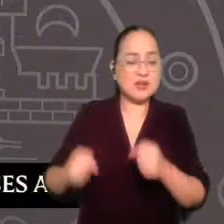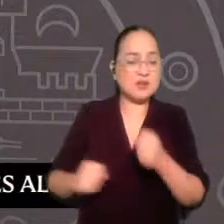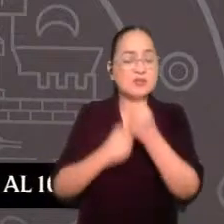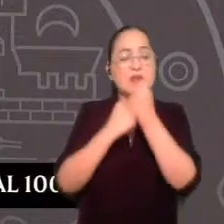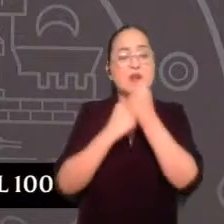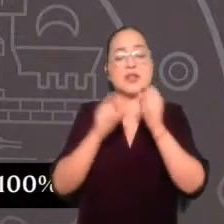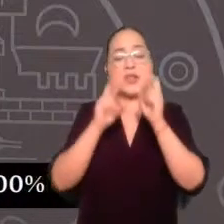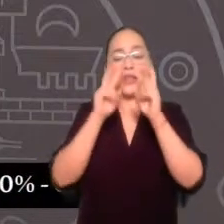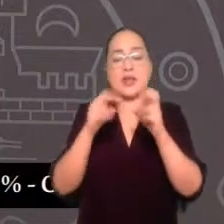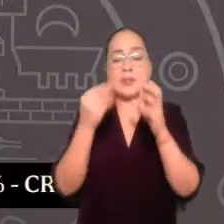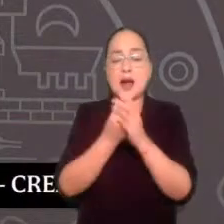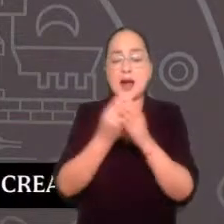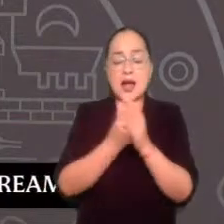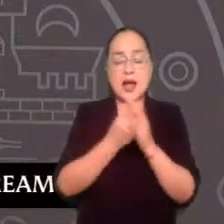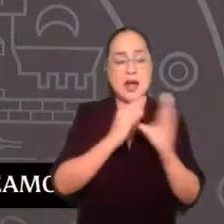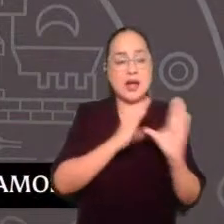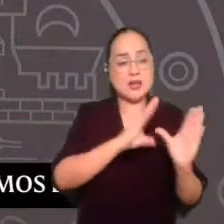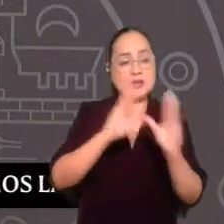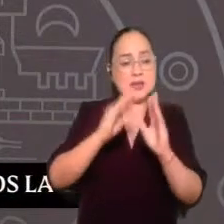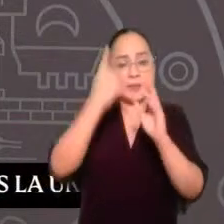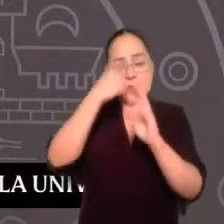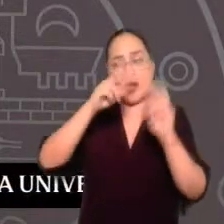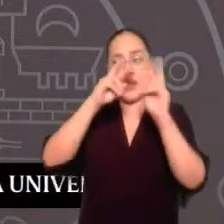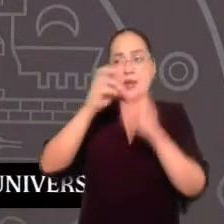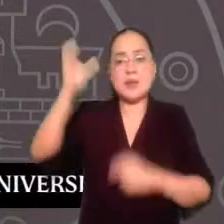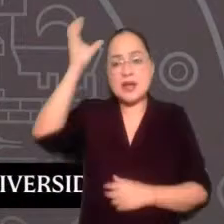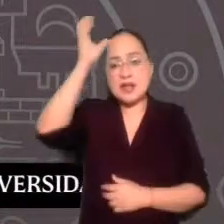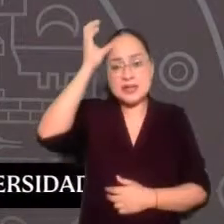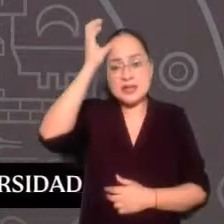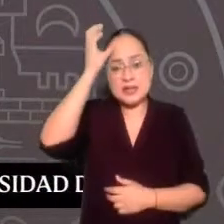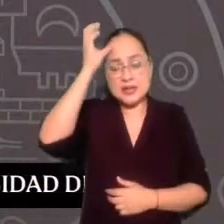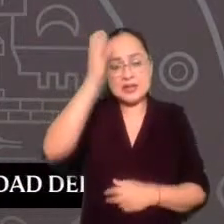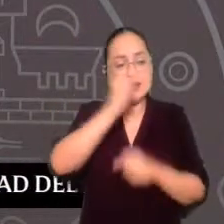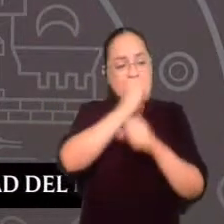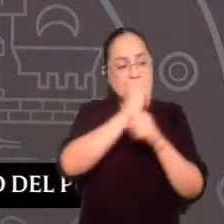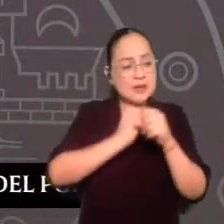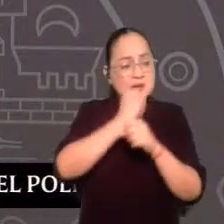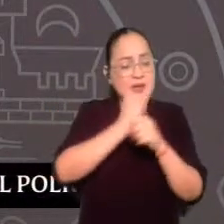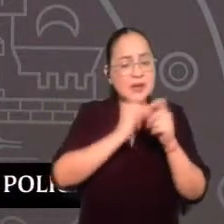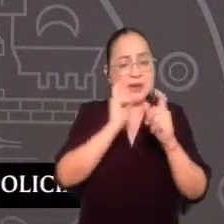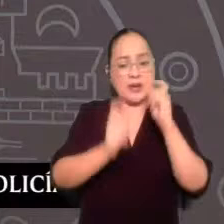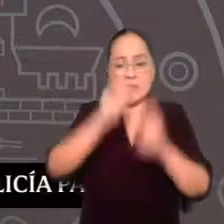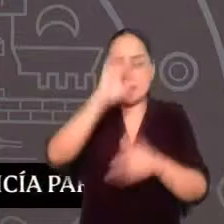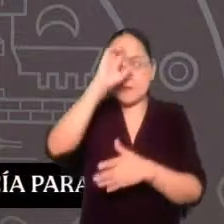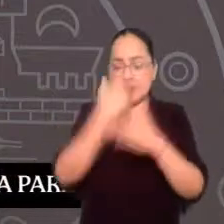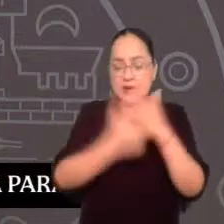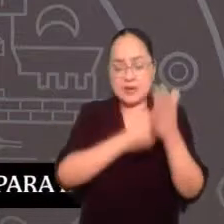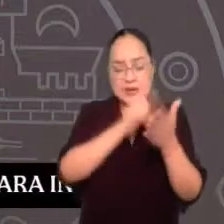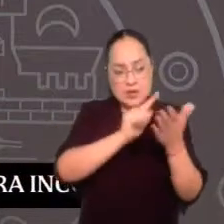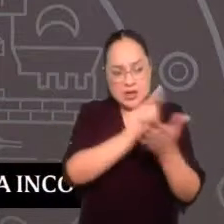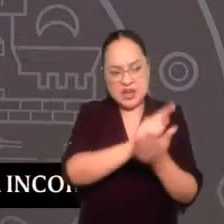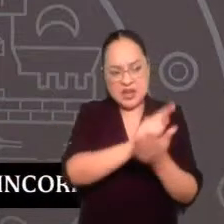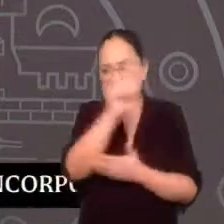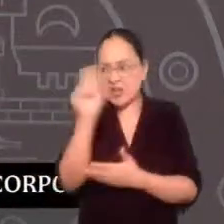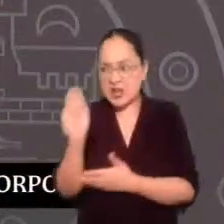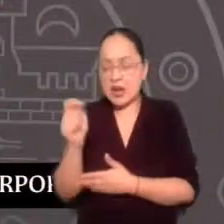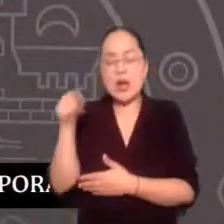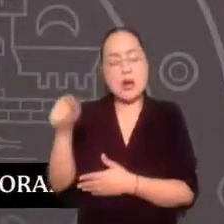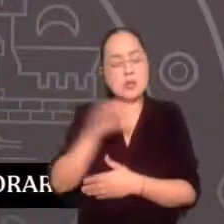capacitación en la ciencia, en la investigación del delito y la